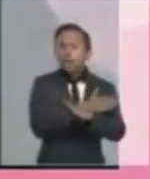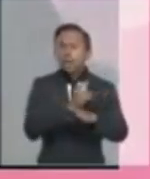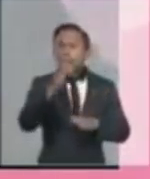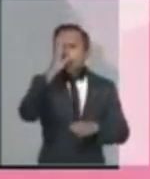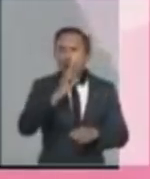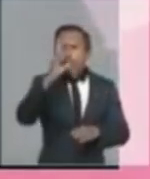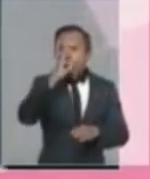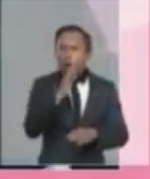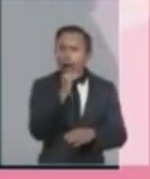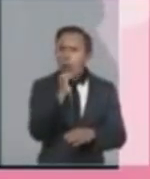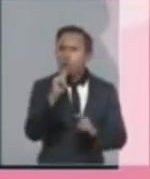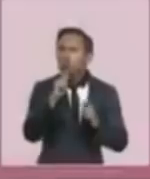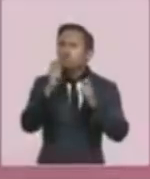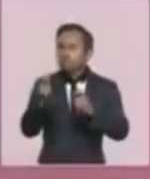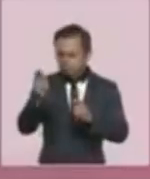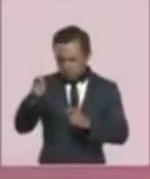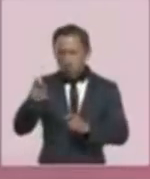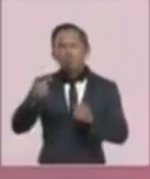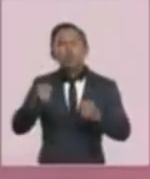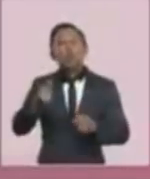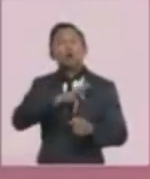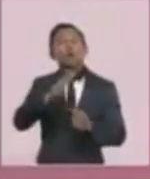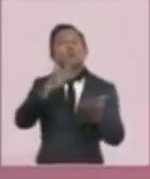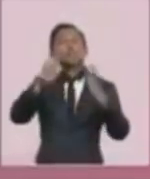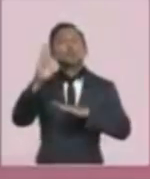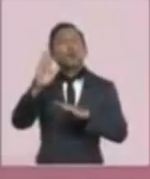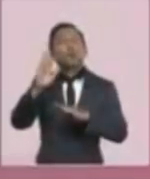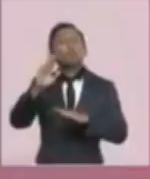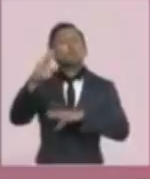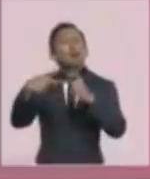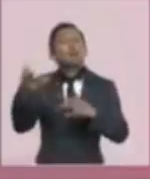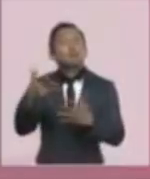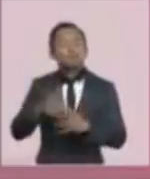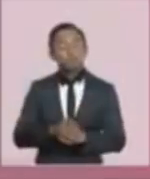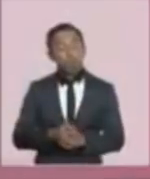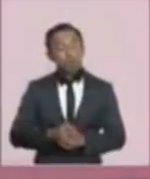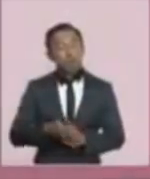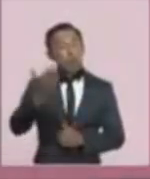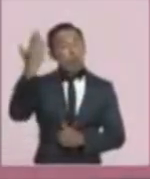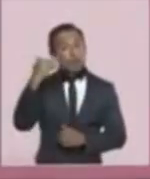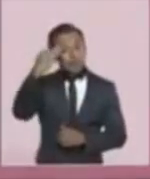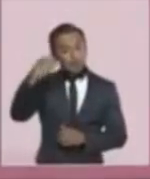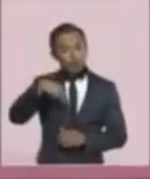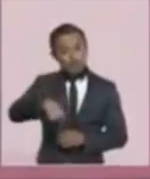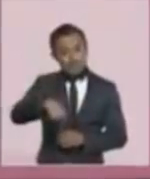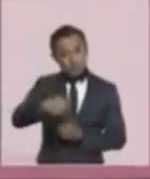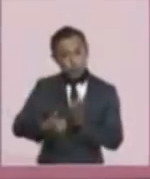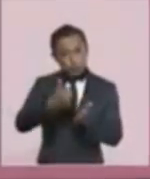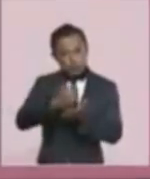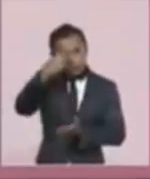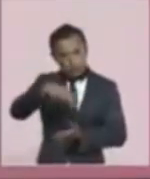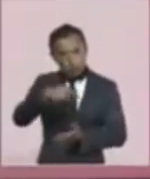Yo he tenido éxito. Fui jefe de gobierno de esta ciudad y reduje la incidencia